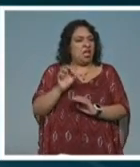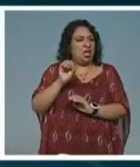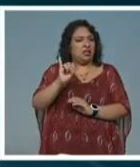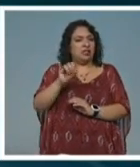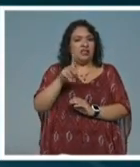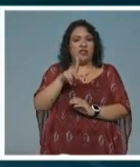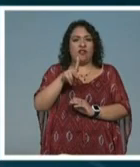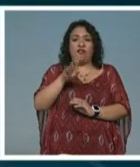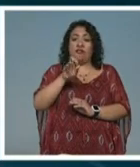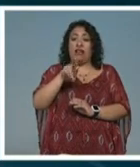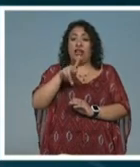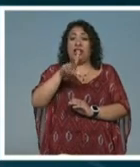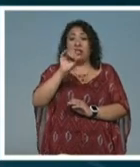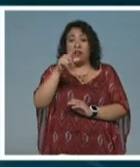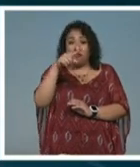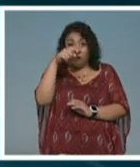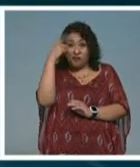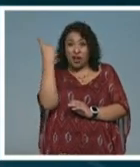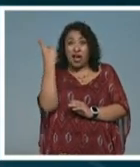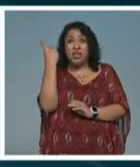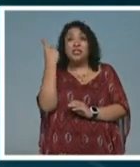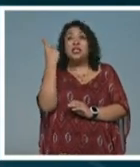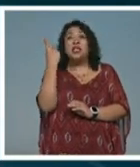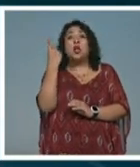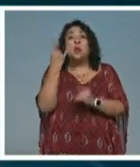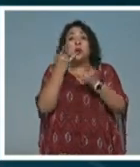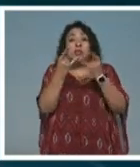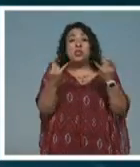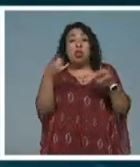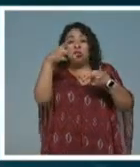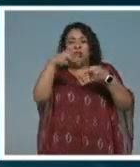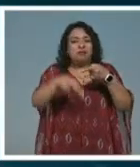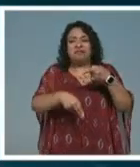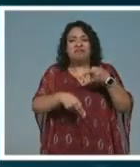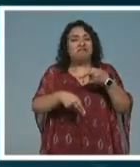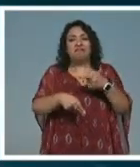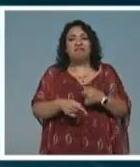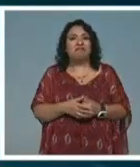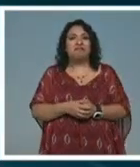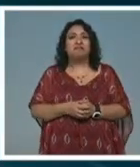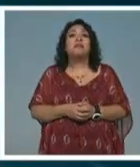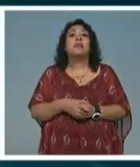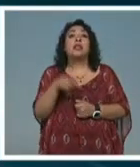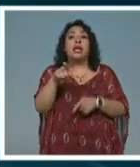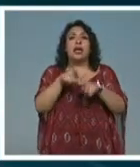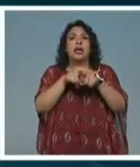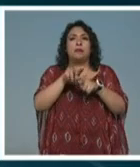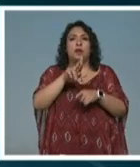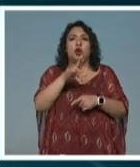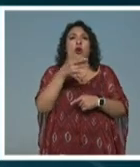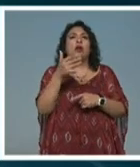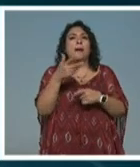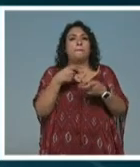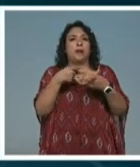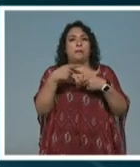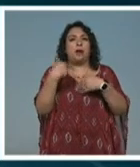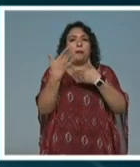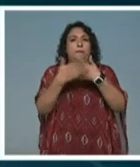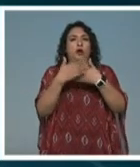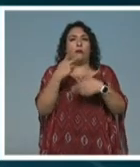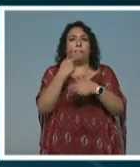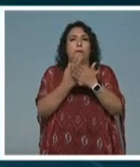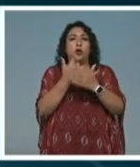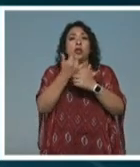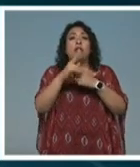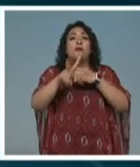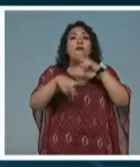y no va a ser fácil que ella deje de contar sus historias. Fuimos. Los hermanos Roy ya preparan su siguiente proyecto. Viajarán